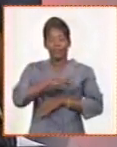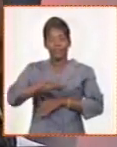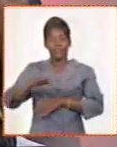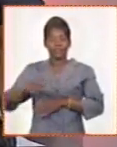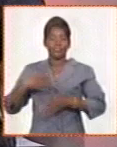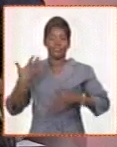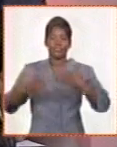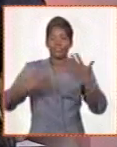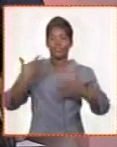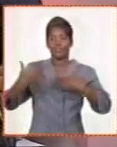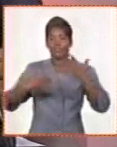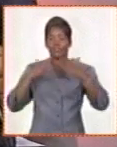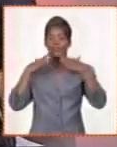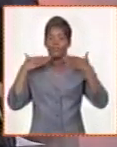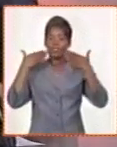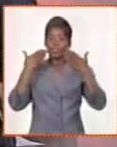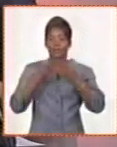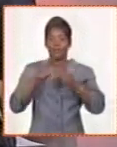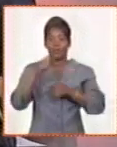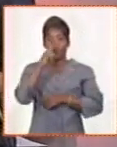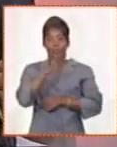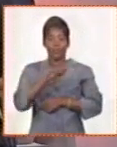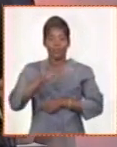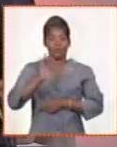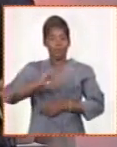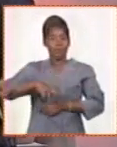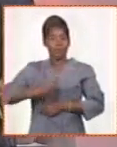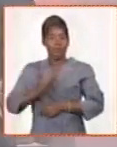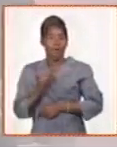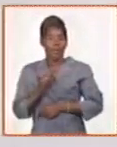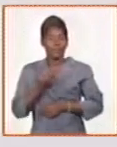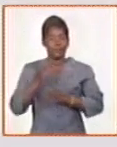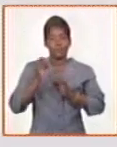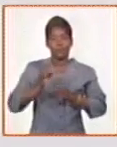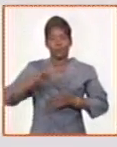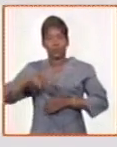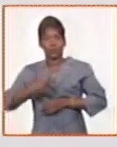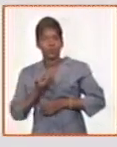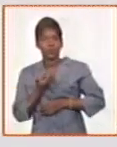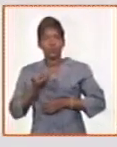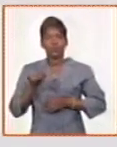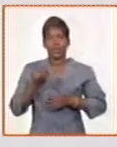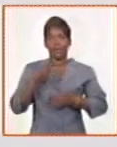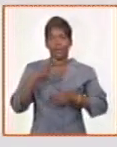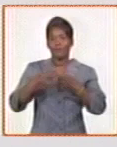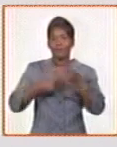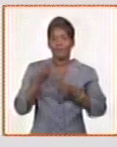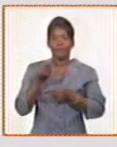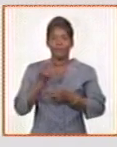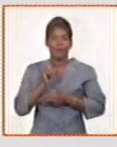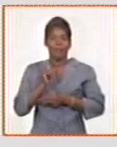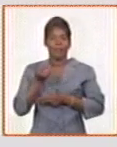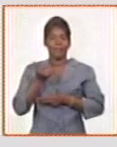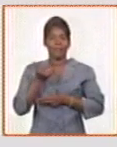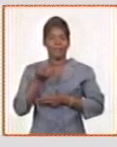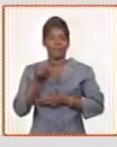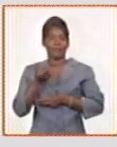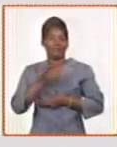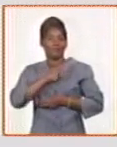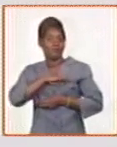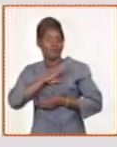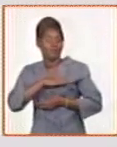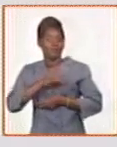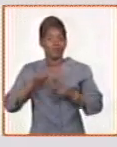el niño lleva el mensaje, lo lleva desde la cultura, pero lo lleva sobre todo desde la infancia. Y entonces cuando el niño